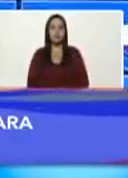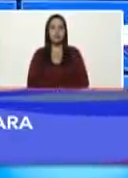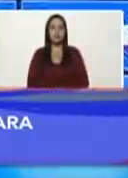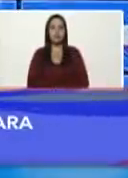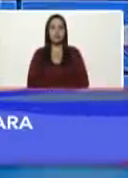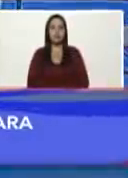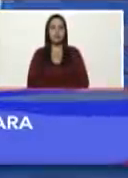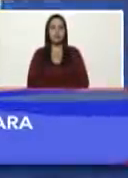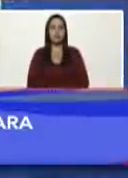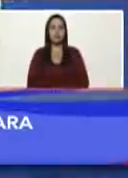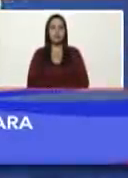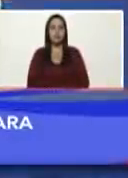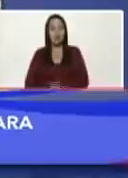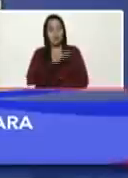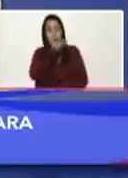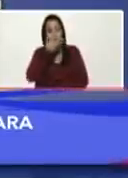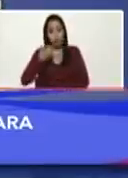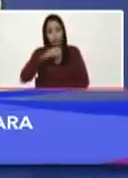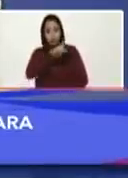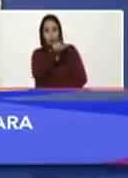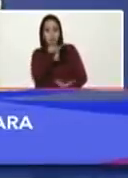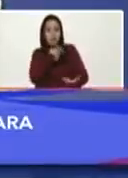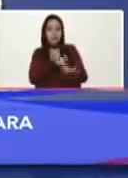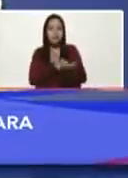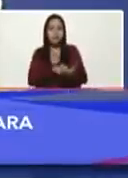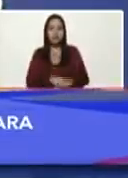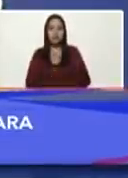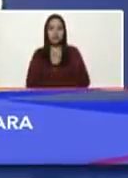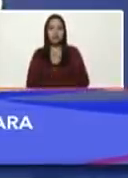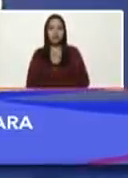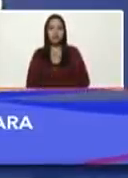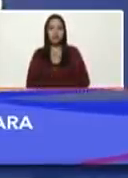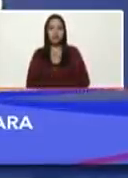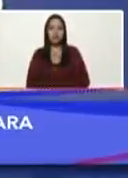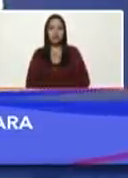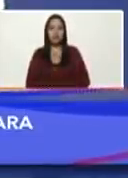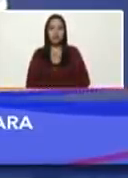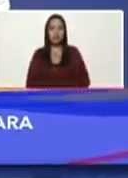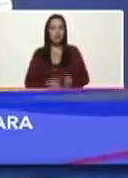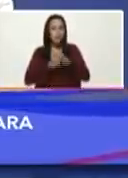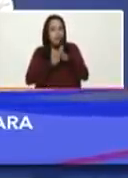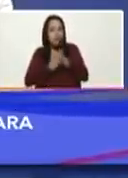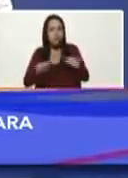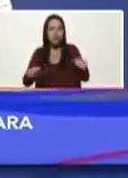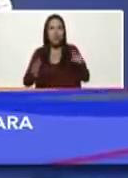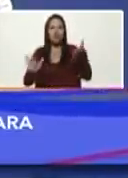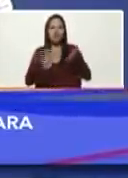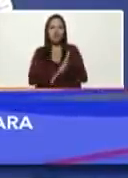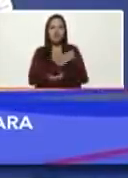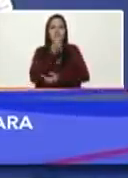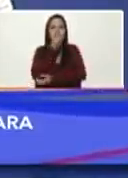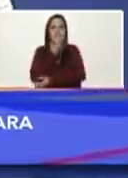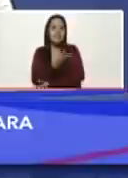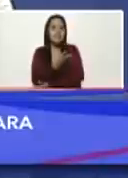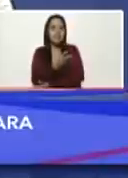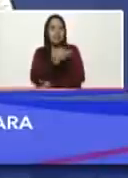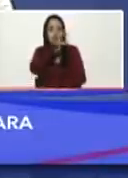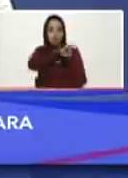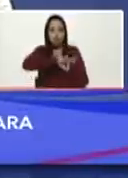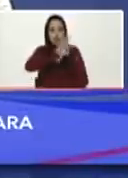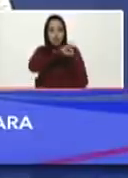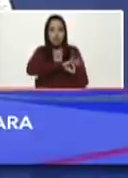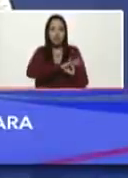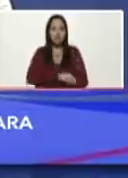En el restablecimiento total y absoluto del estado de bienestar